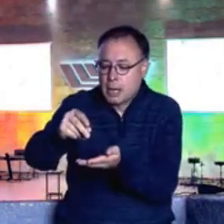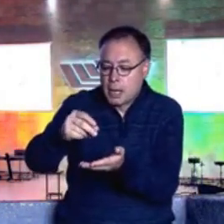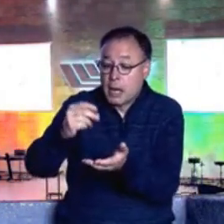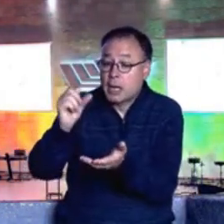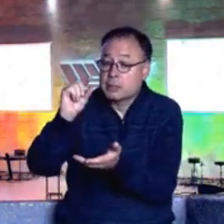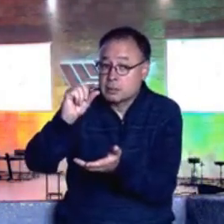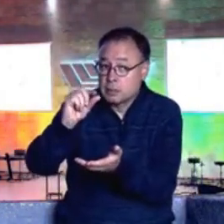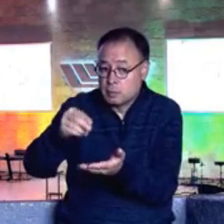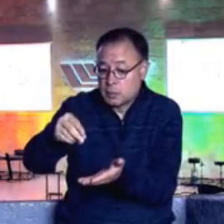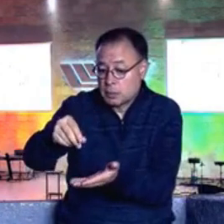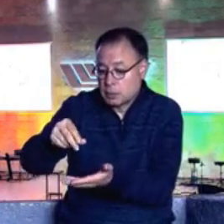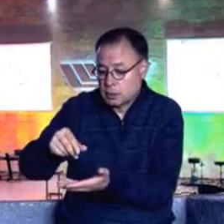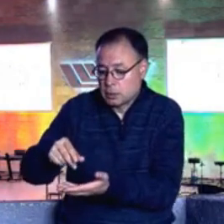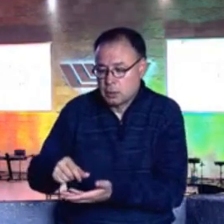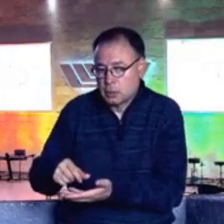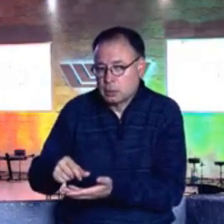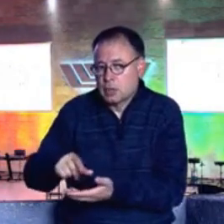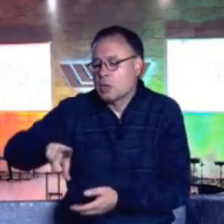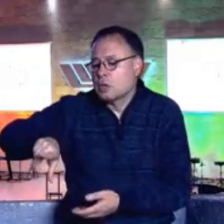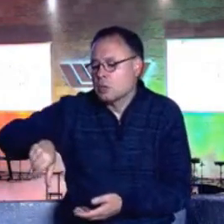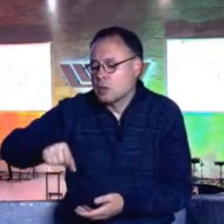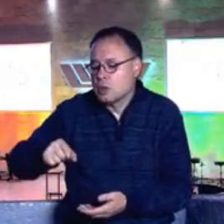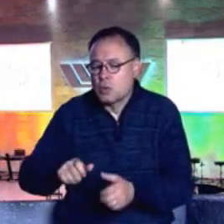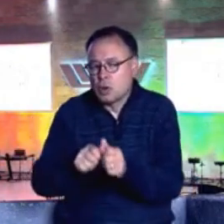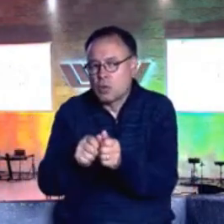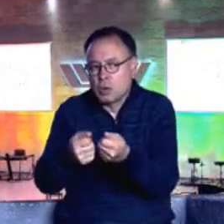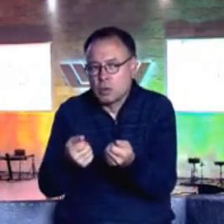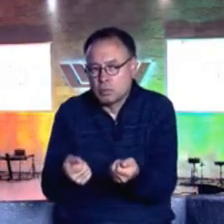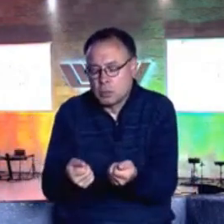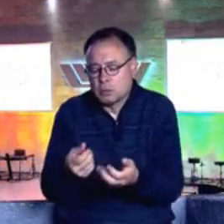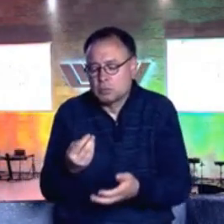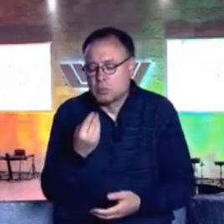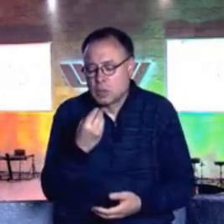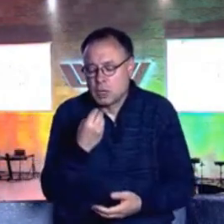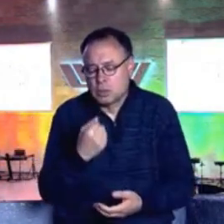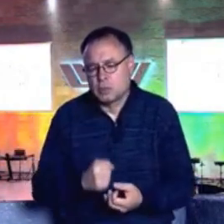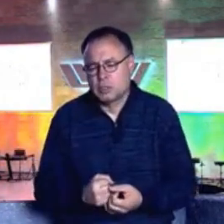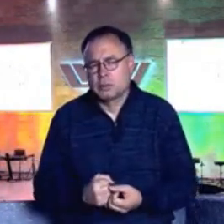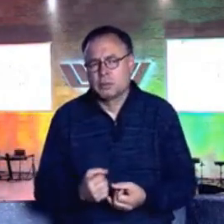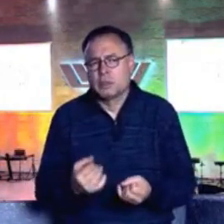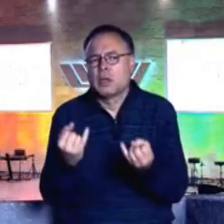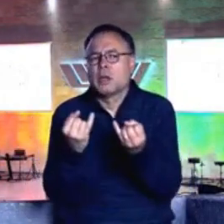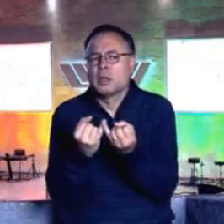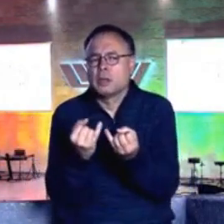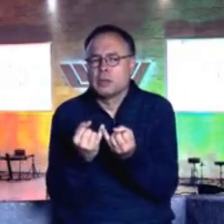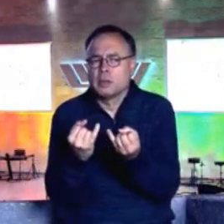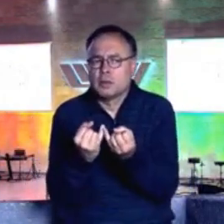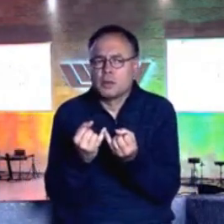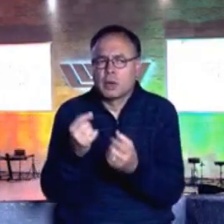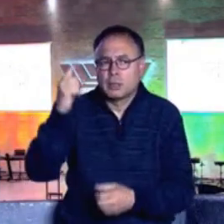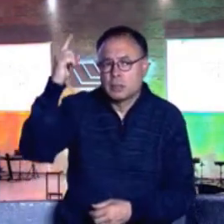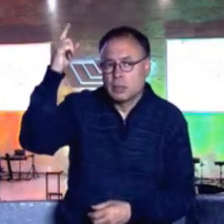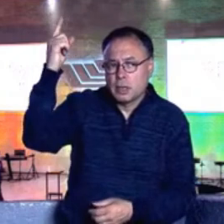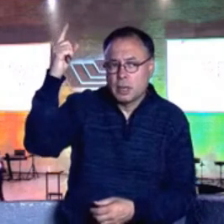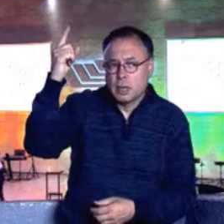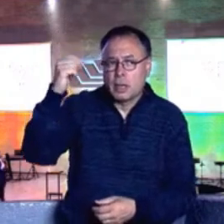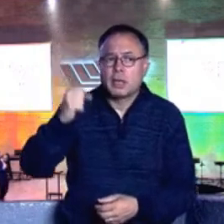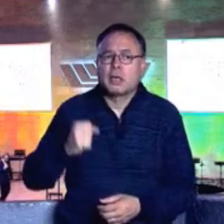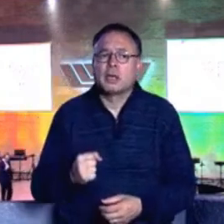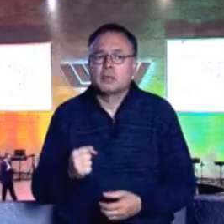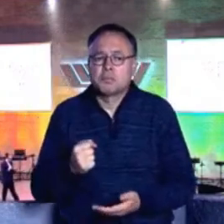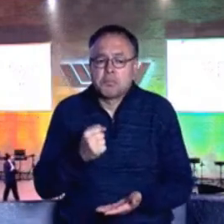Y luego el pan para comer de la misma manera él él qué